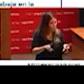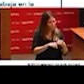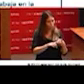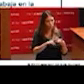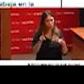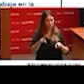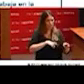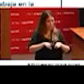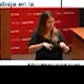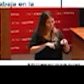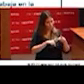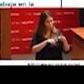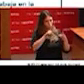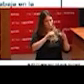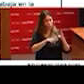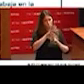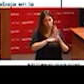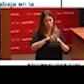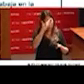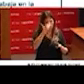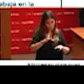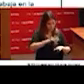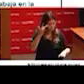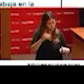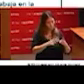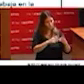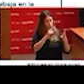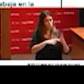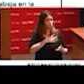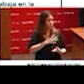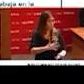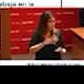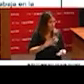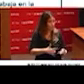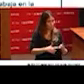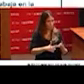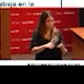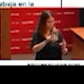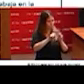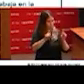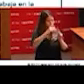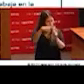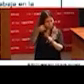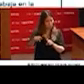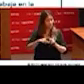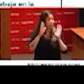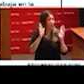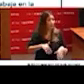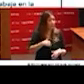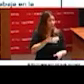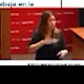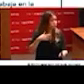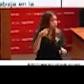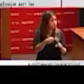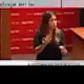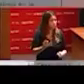eventos de selección en programas de sensibilización en programas de voluntariado con distintas organizaciones porque al final lo que pretendemos